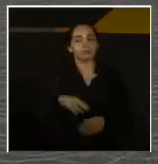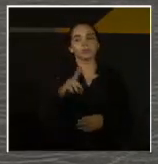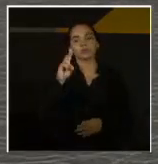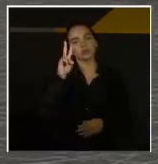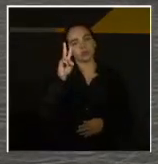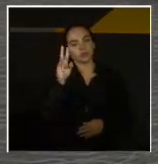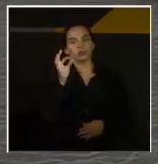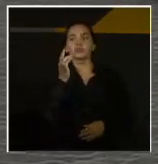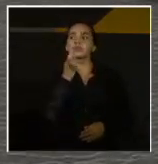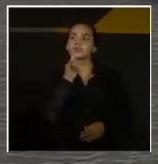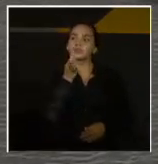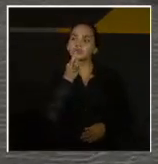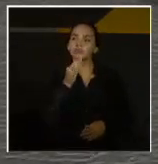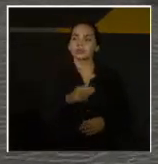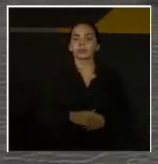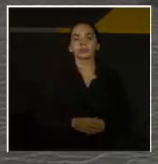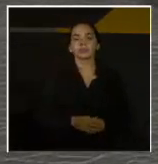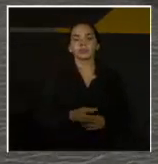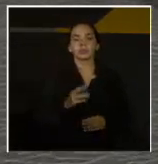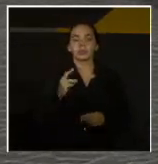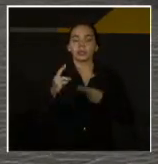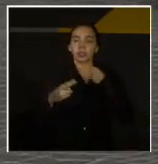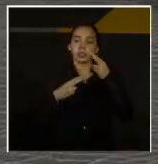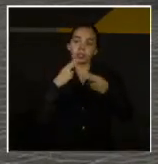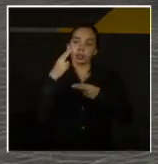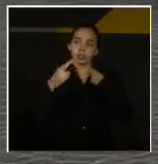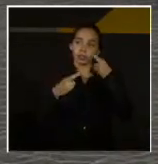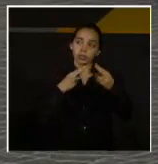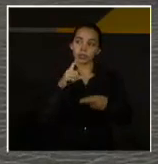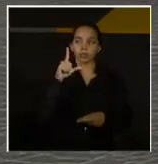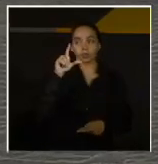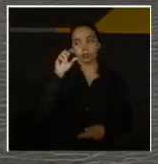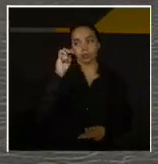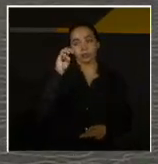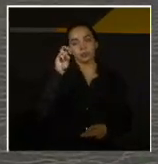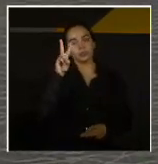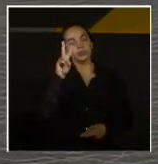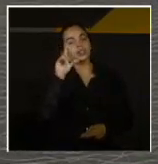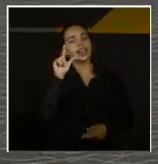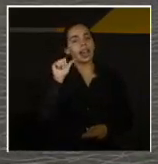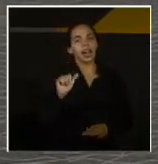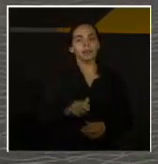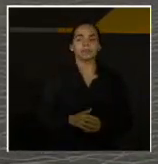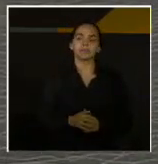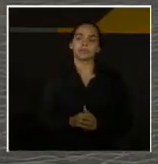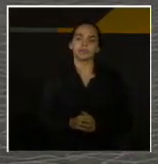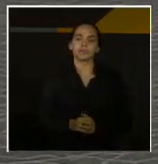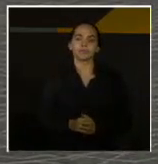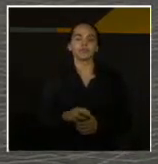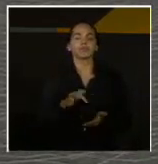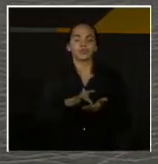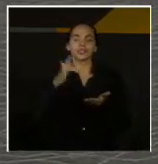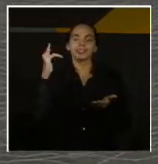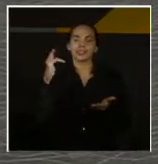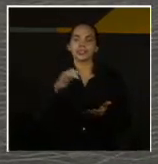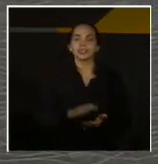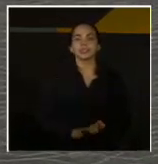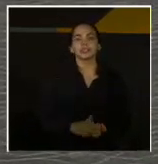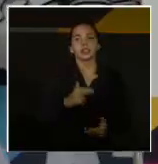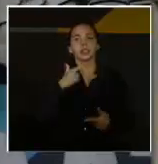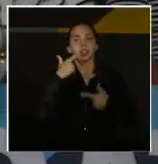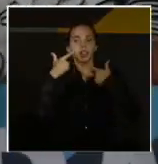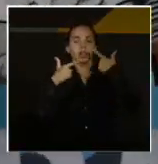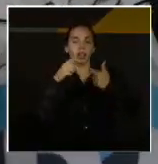2 minutos la respuesta a la pregunta del señor Raúl López. Candidato Mauricio Vila, adelante, es tan amable. Muchas gracias. Hablamos